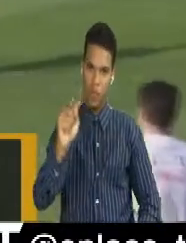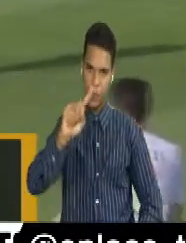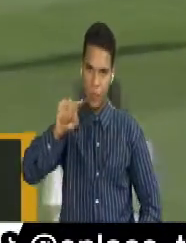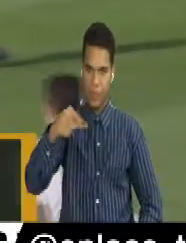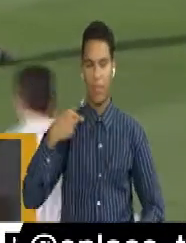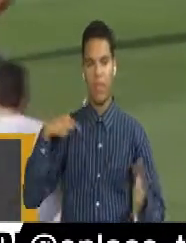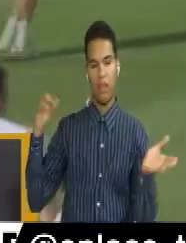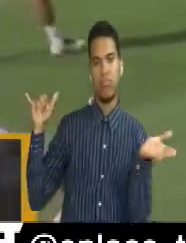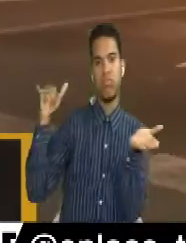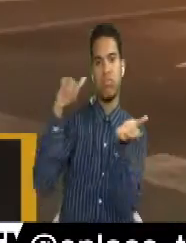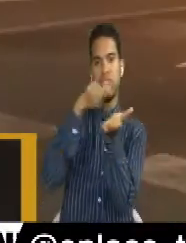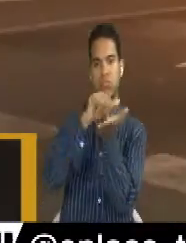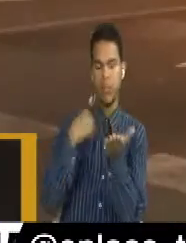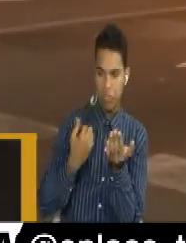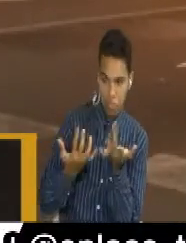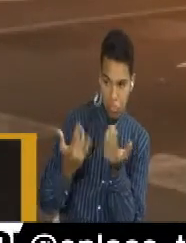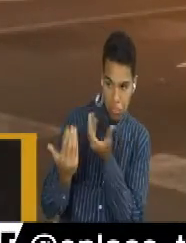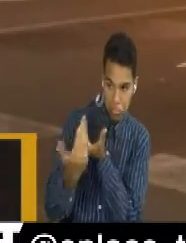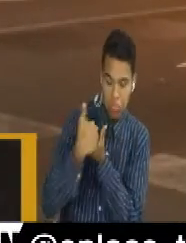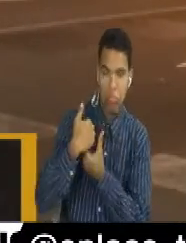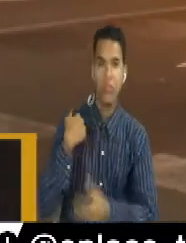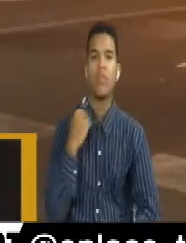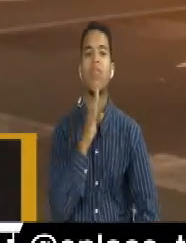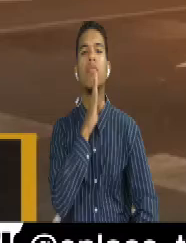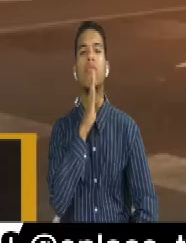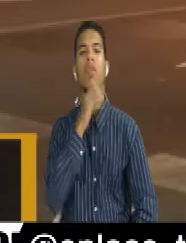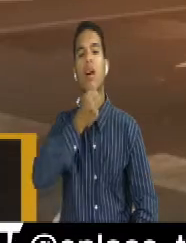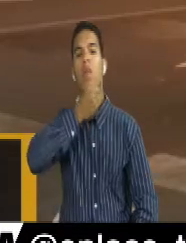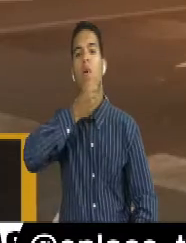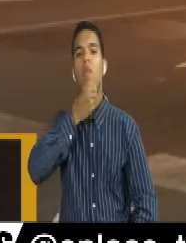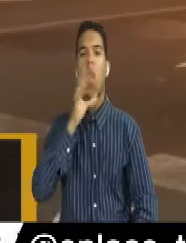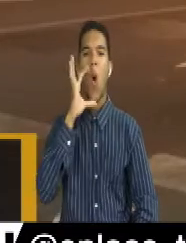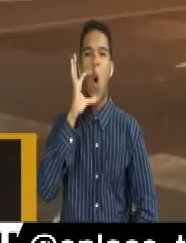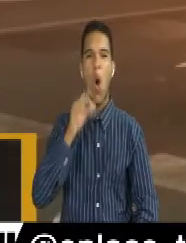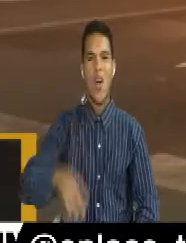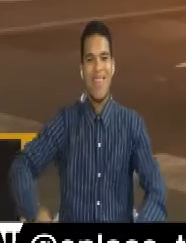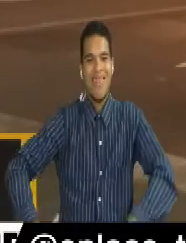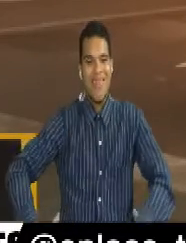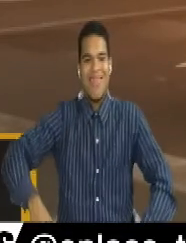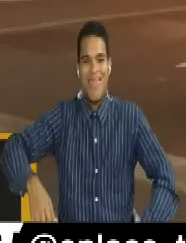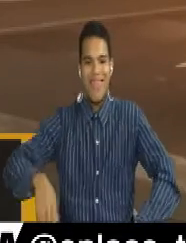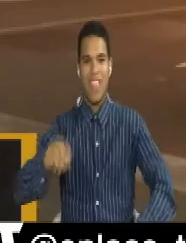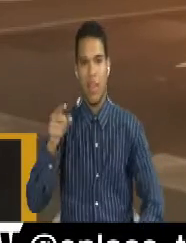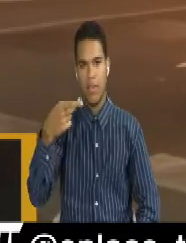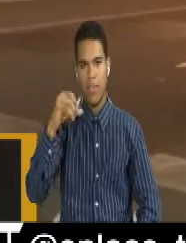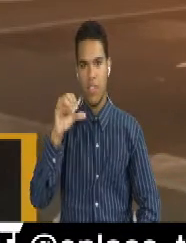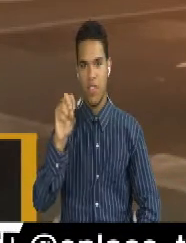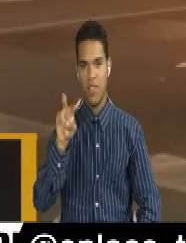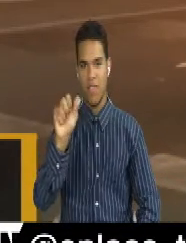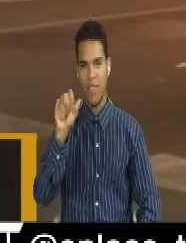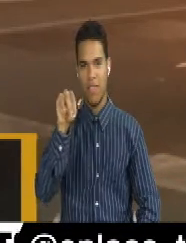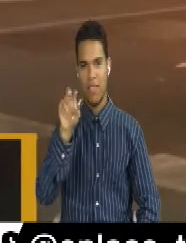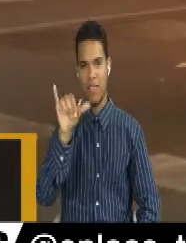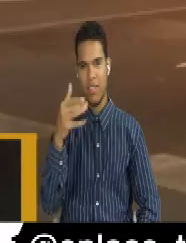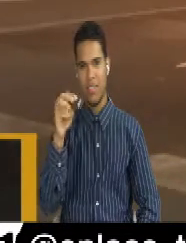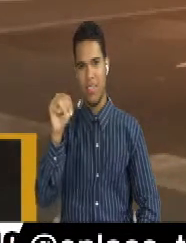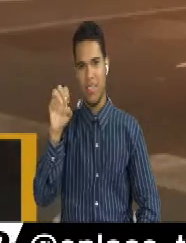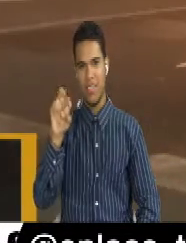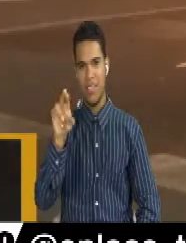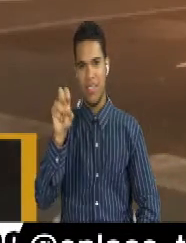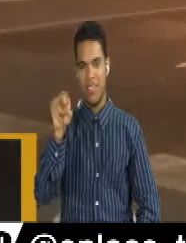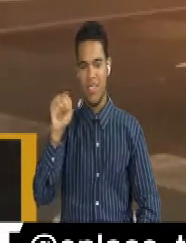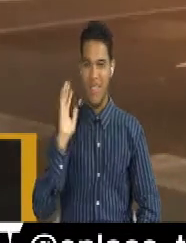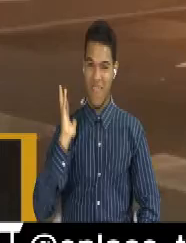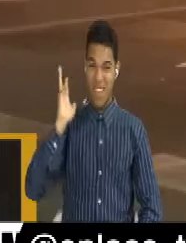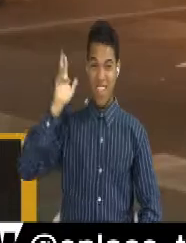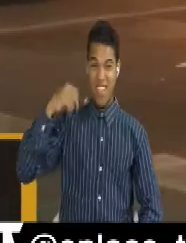equipo azucarero. Uno que habló a los medios de comunicación, Giovanni Moreno, luego de 5 años regresa a vestir la camiseta de la Selección Colombia.